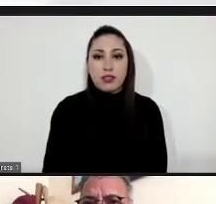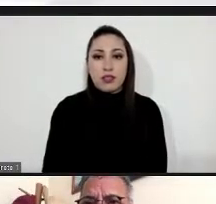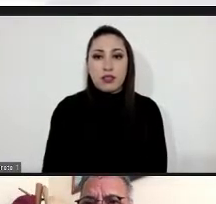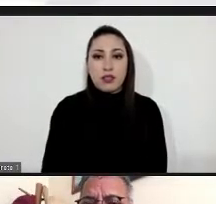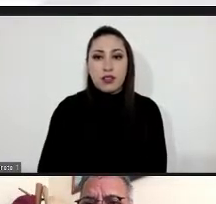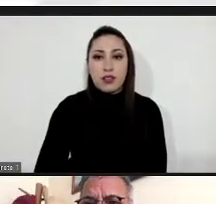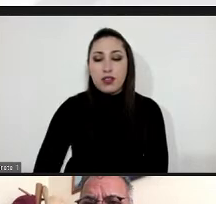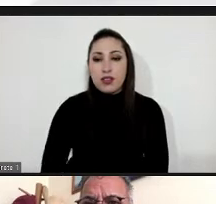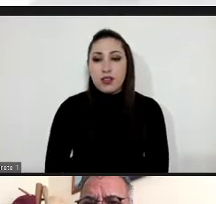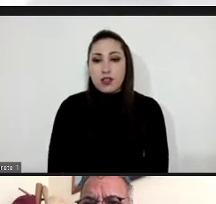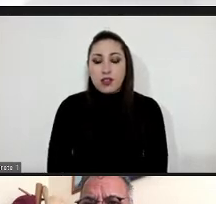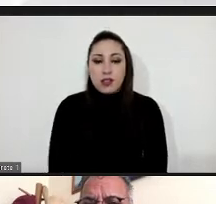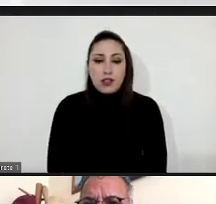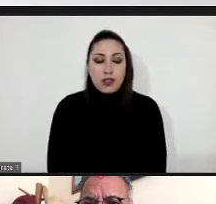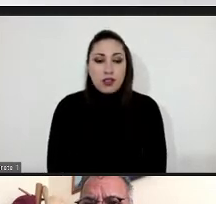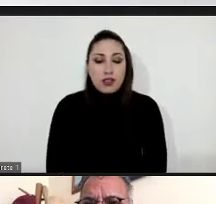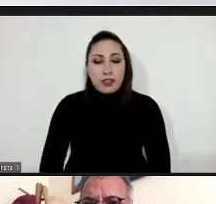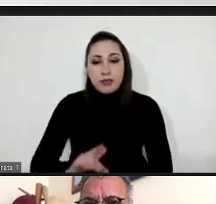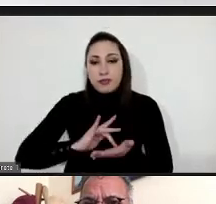Muchísimas gracias.